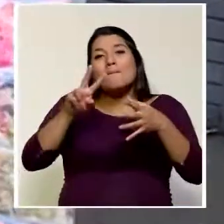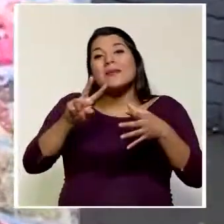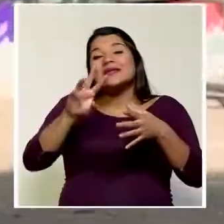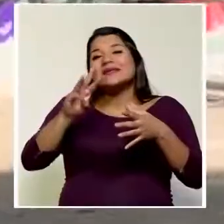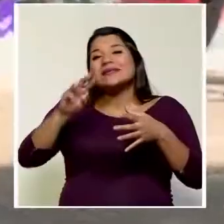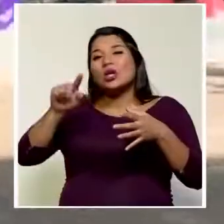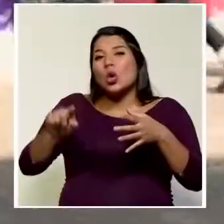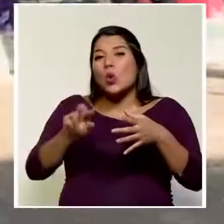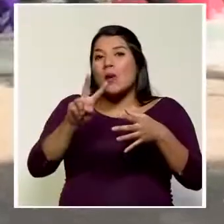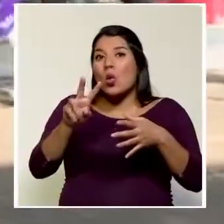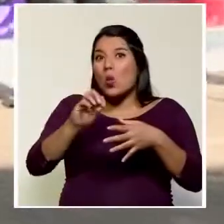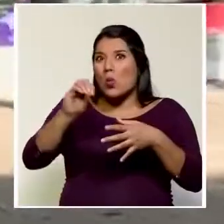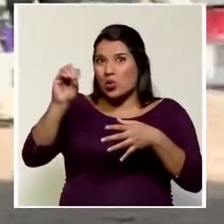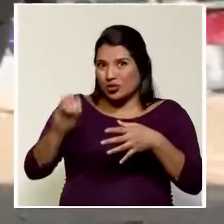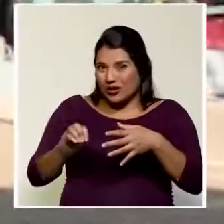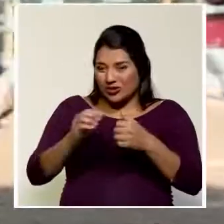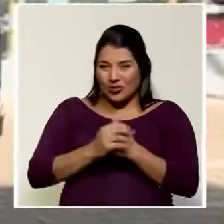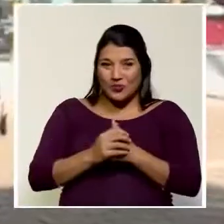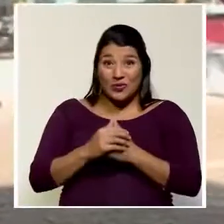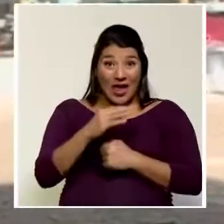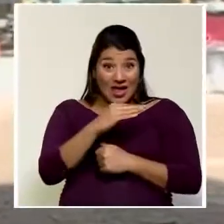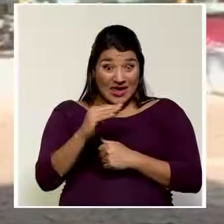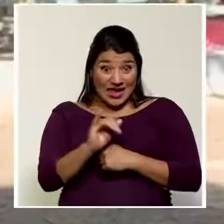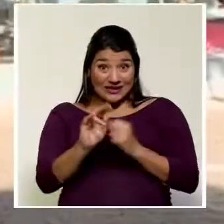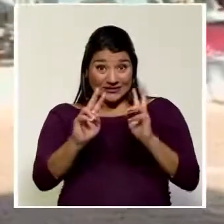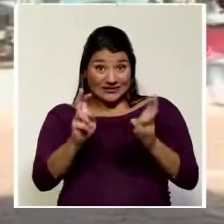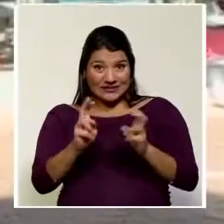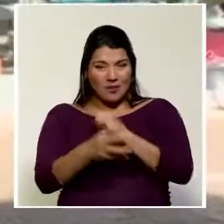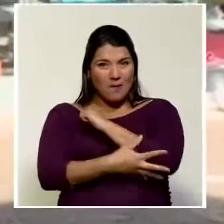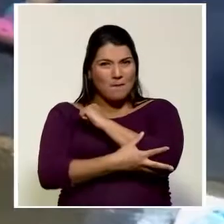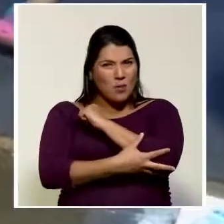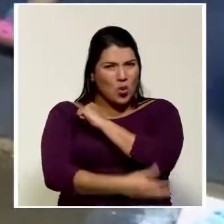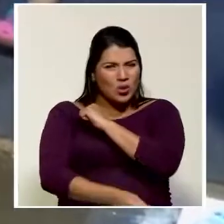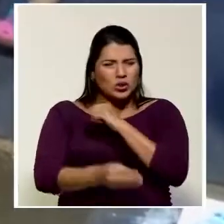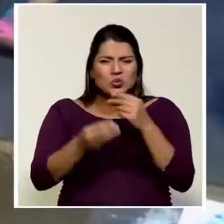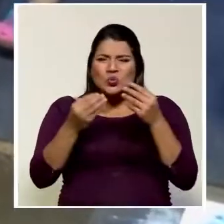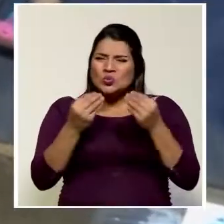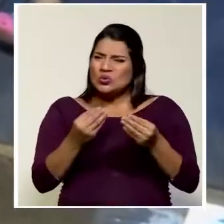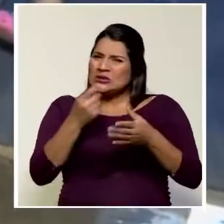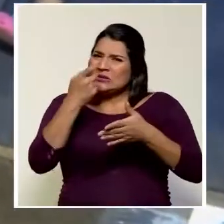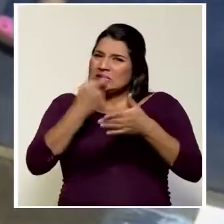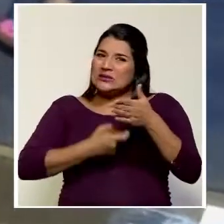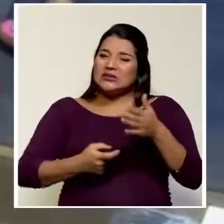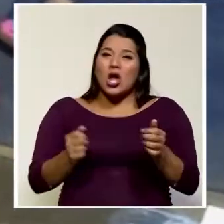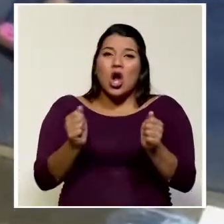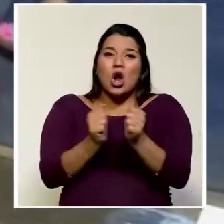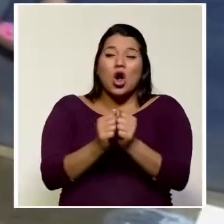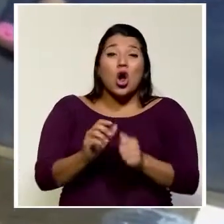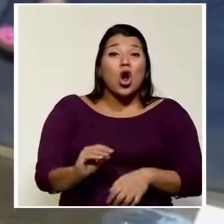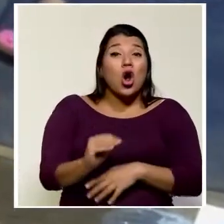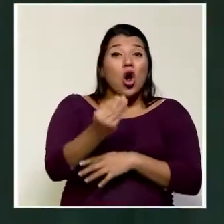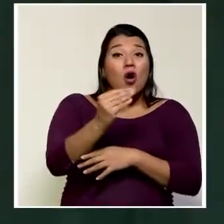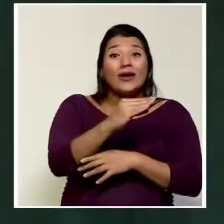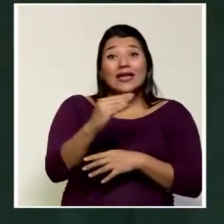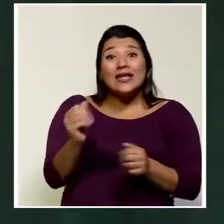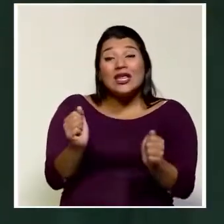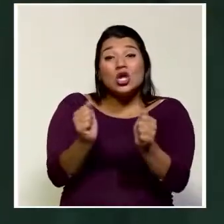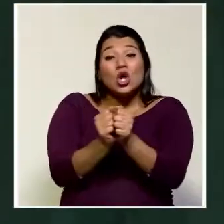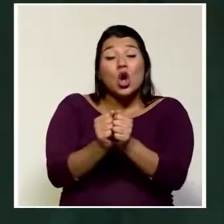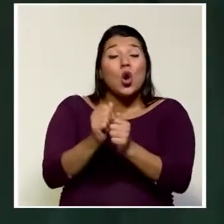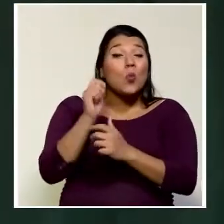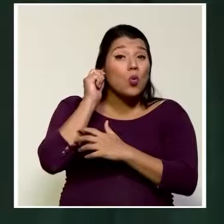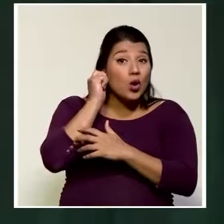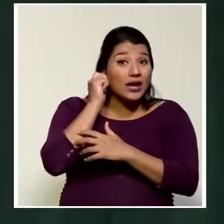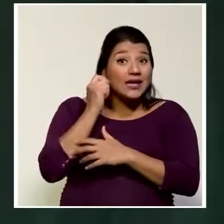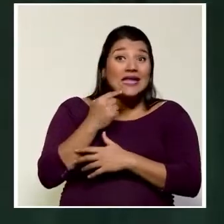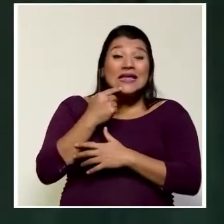26,2%. Y la pobreza es particularmente cruel con los jóvenes y con las mujeres. Un